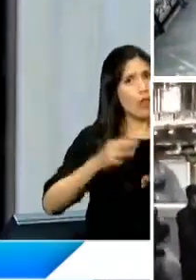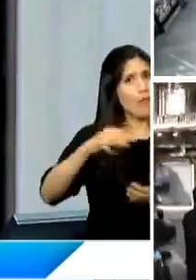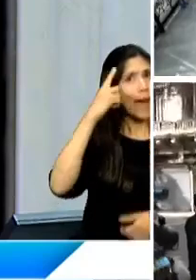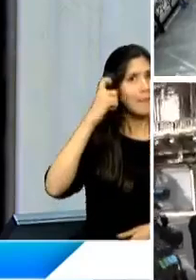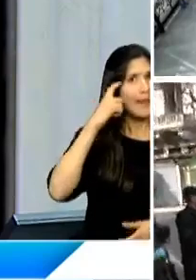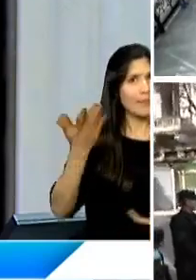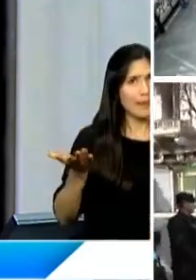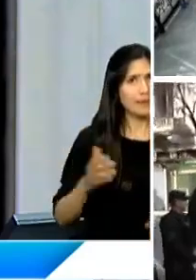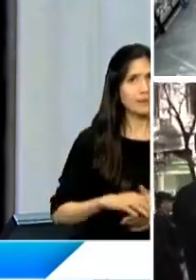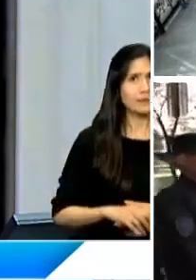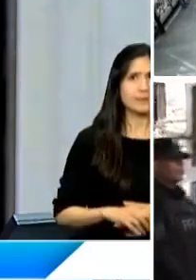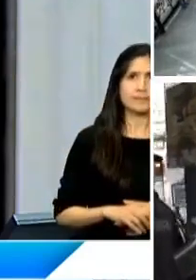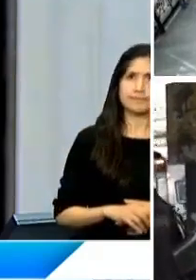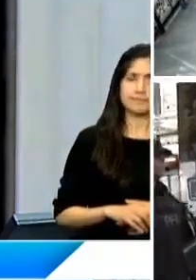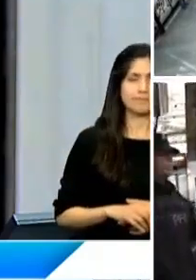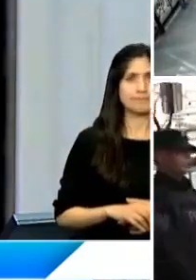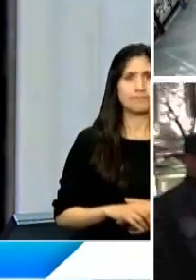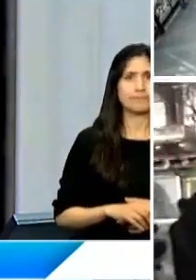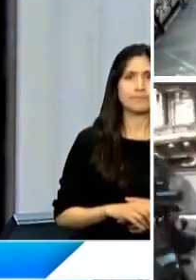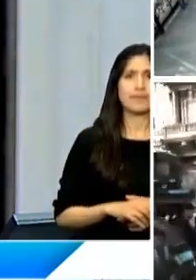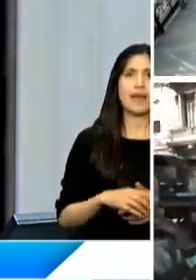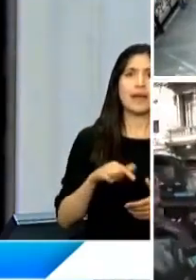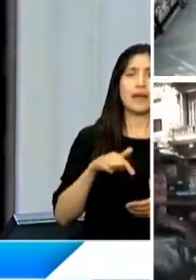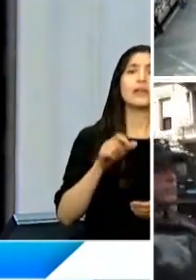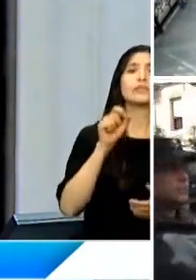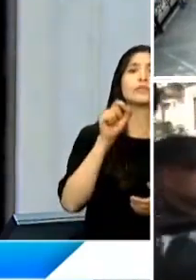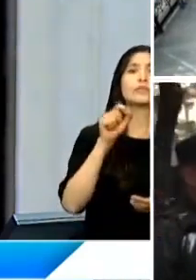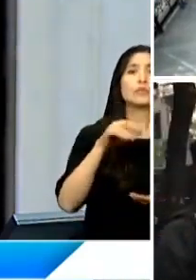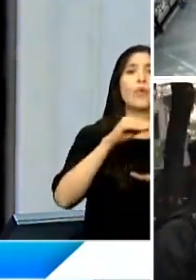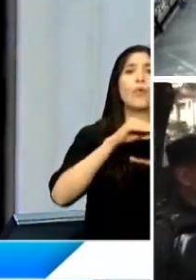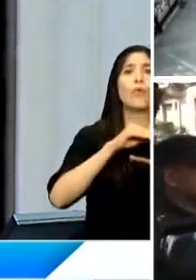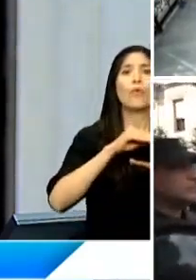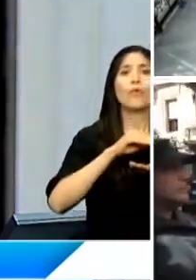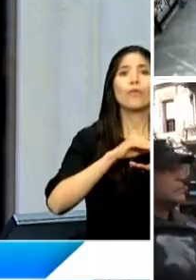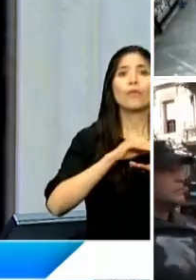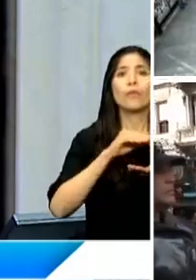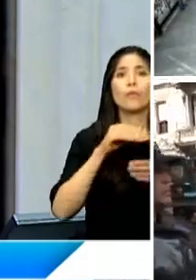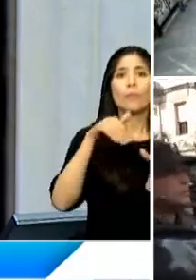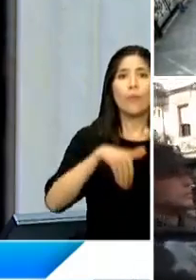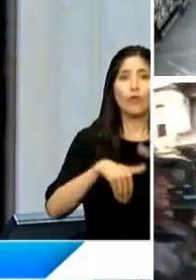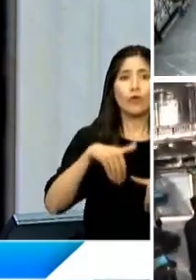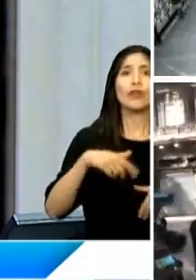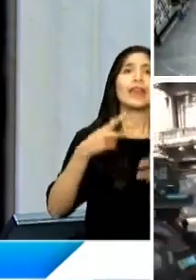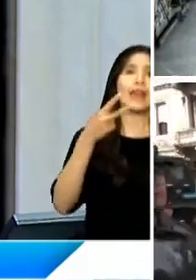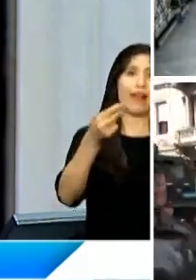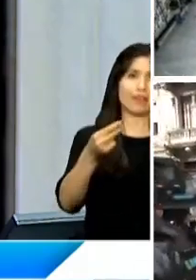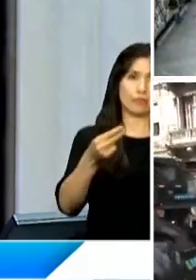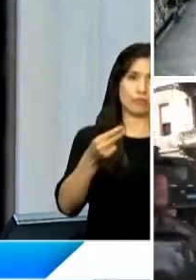¿no? Por favor. Es parte del folclore. ¿No? El sentido del voto de esta presidencia lo que pasa es que algunos